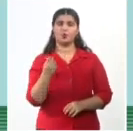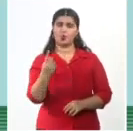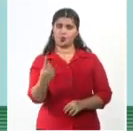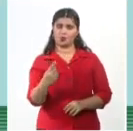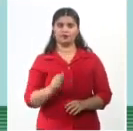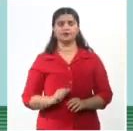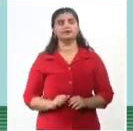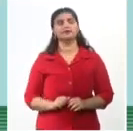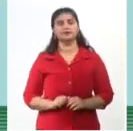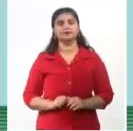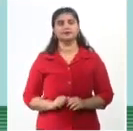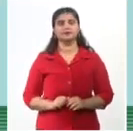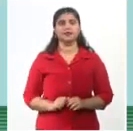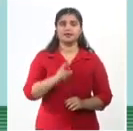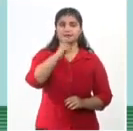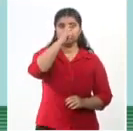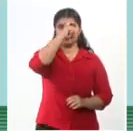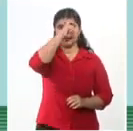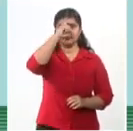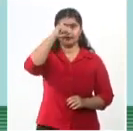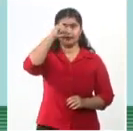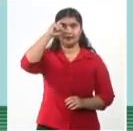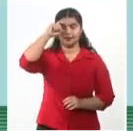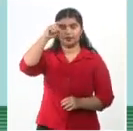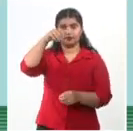Santi Espíritu, con